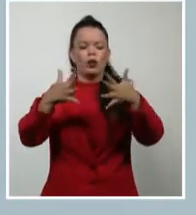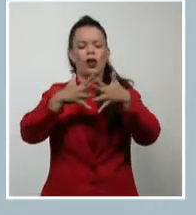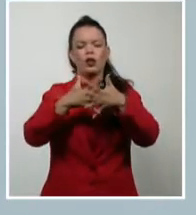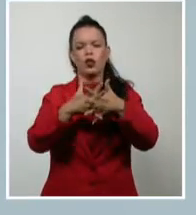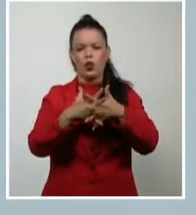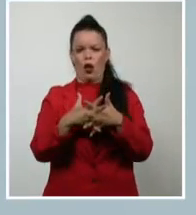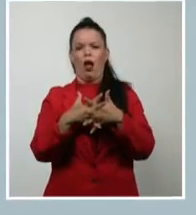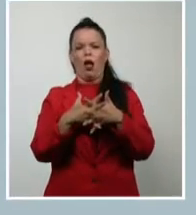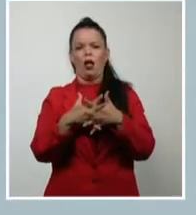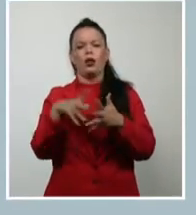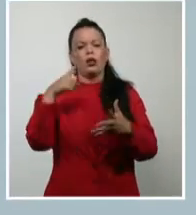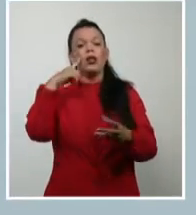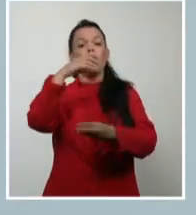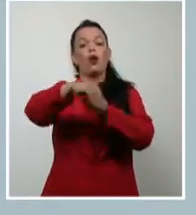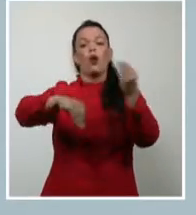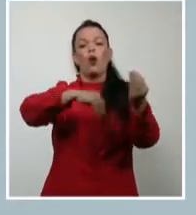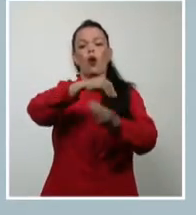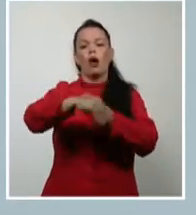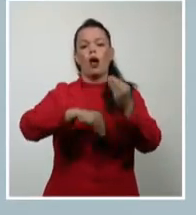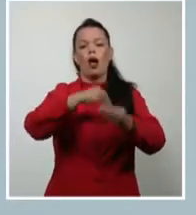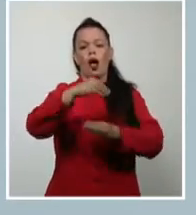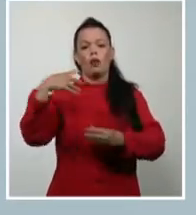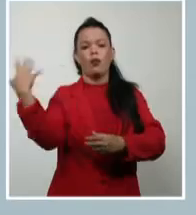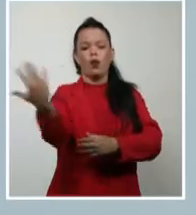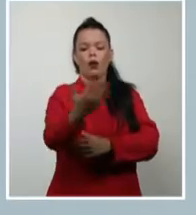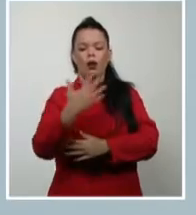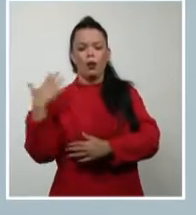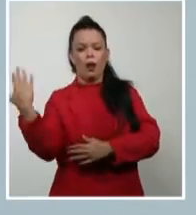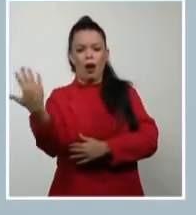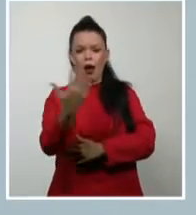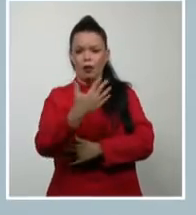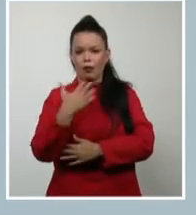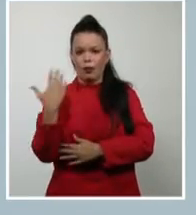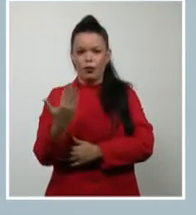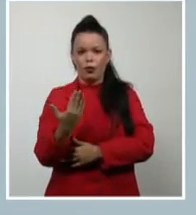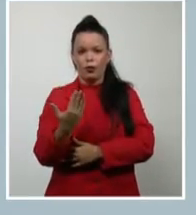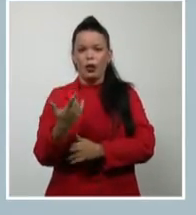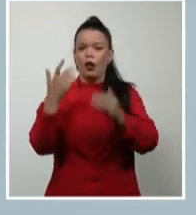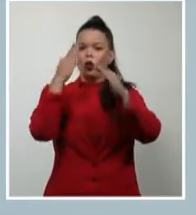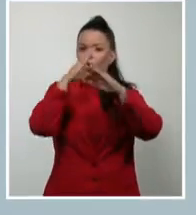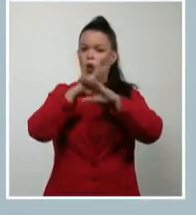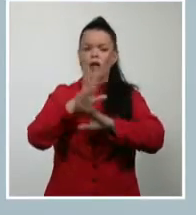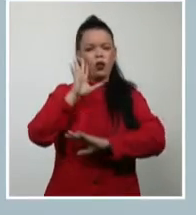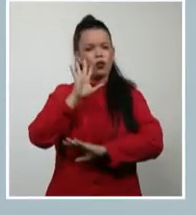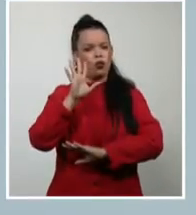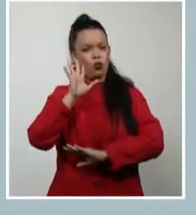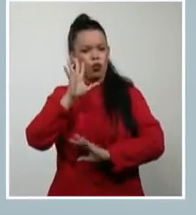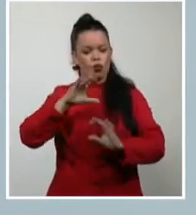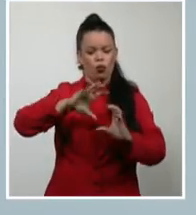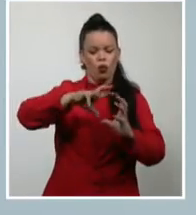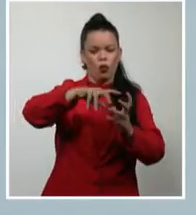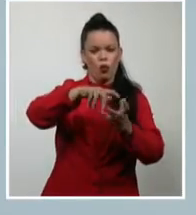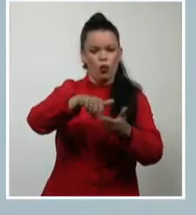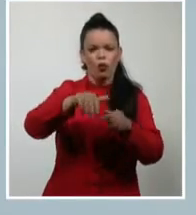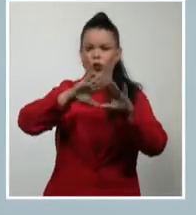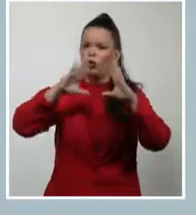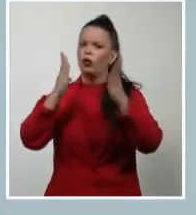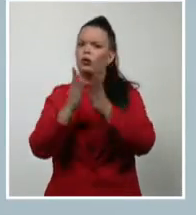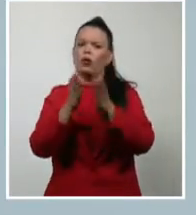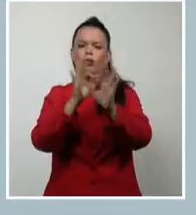cambio climático, a combatir la contaminación, que son elementos esenciales que afectan la calidad ambiental y la calidad higiénico-sanitaria